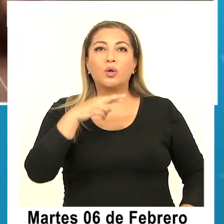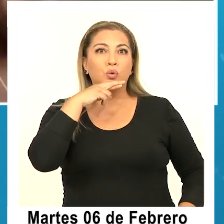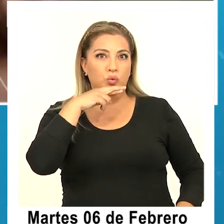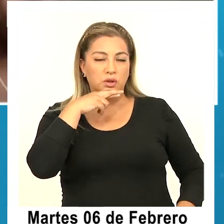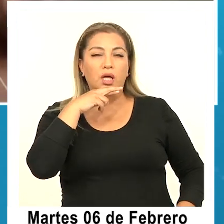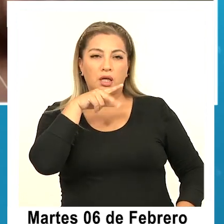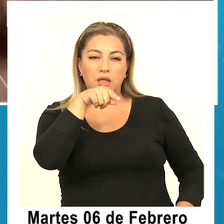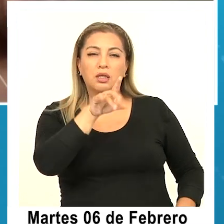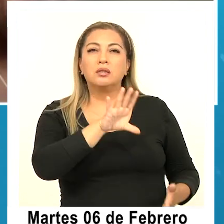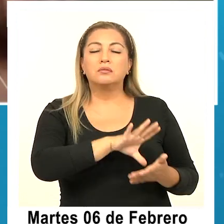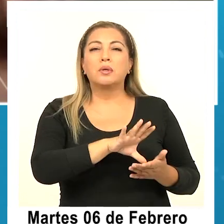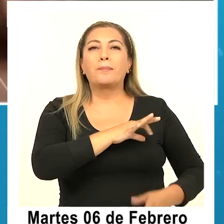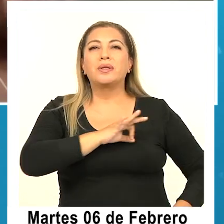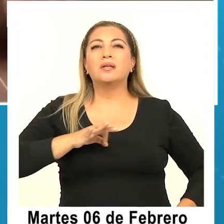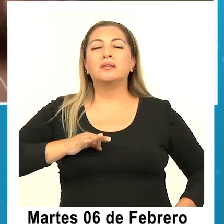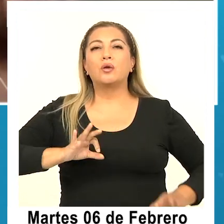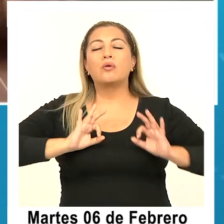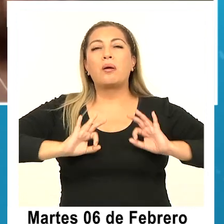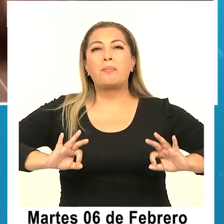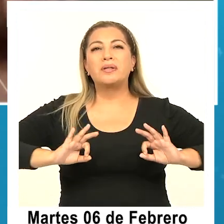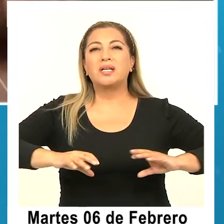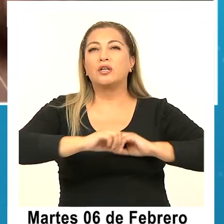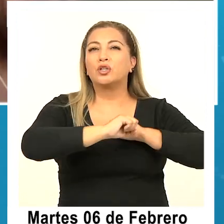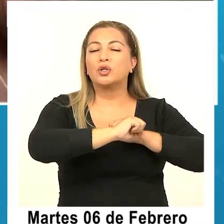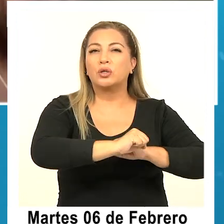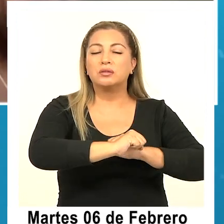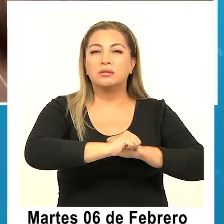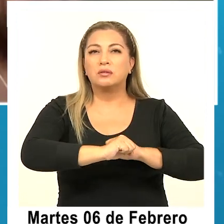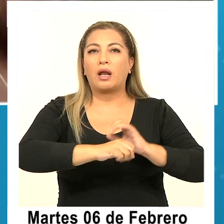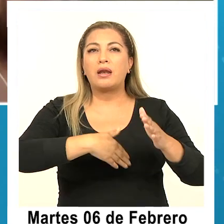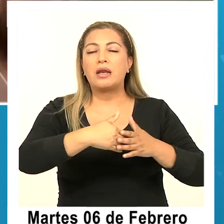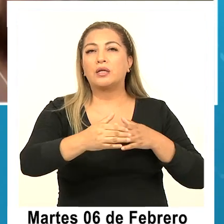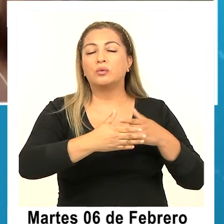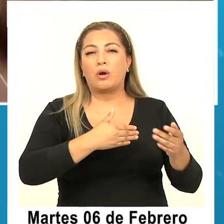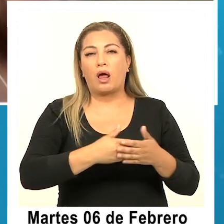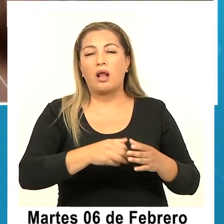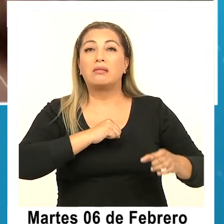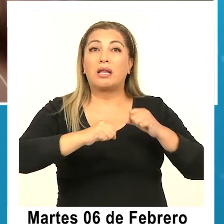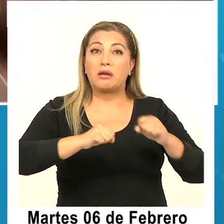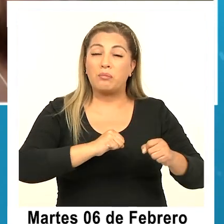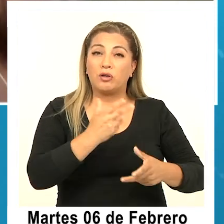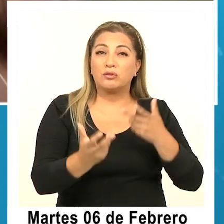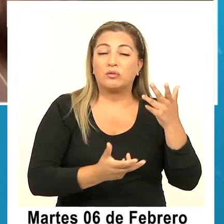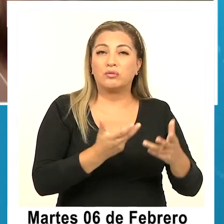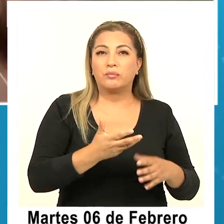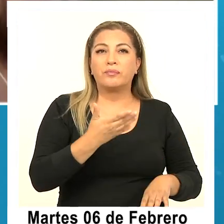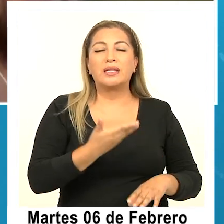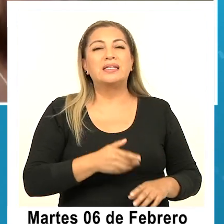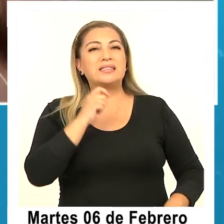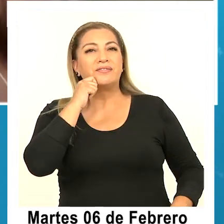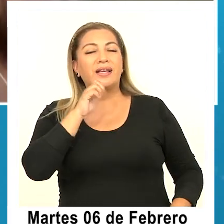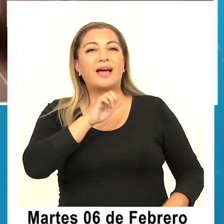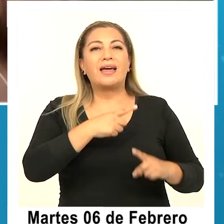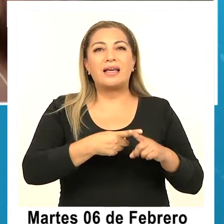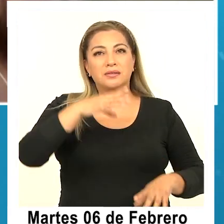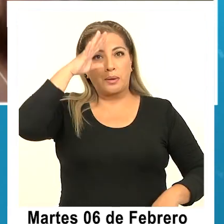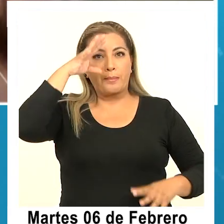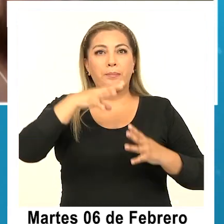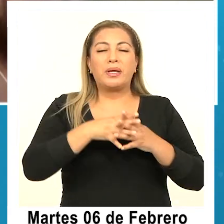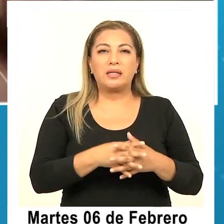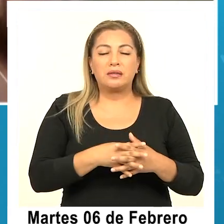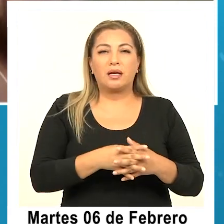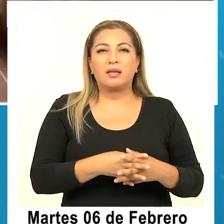Rusia tiene un ministerio especial en contra de las catástrofes naturales y por ende ese ministerio está compuesto por ex militares, gente formado